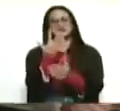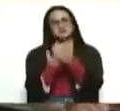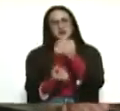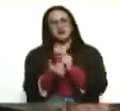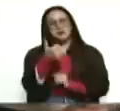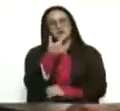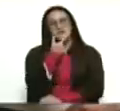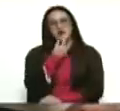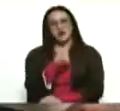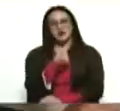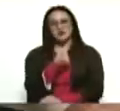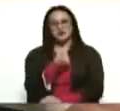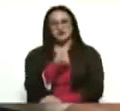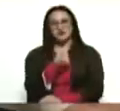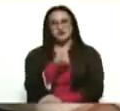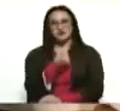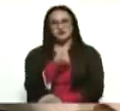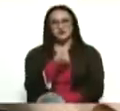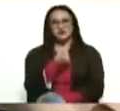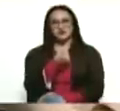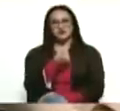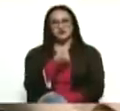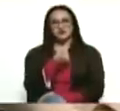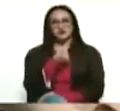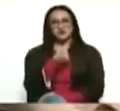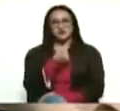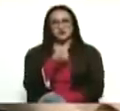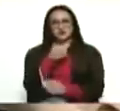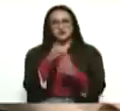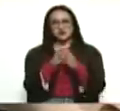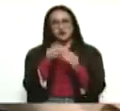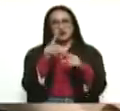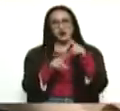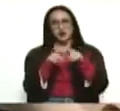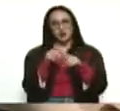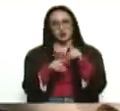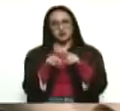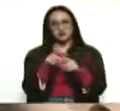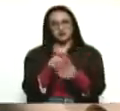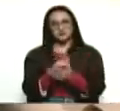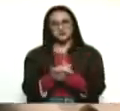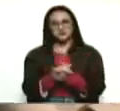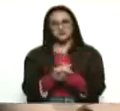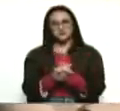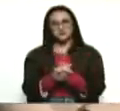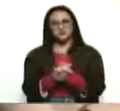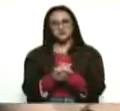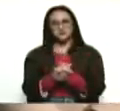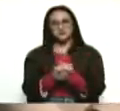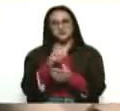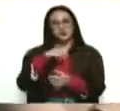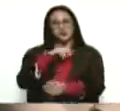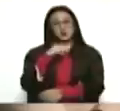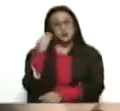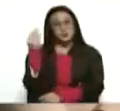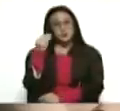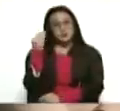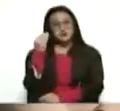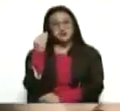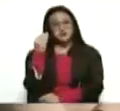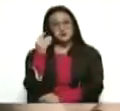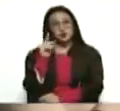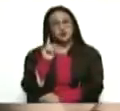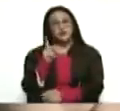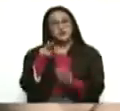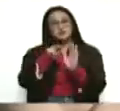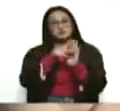más todos los eventos que en ese sentido encontramos. Nosotros creemos que se deben